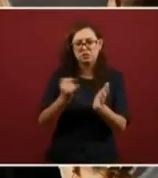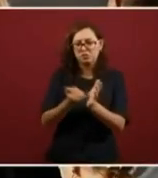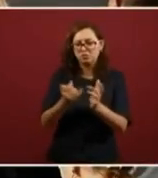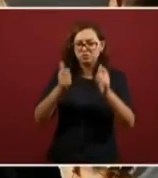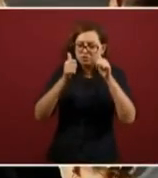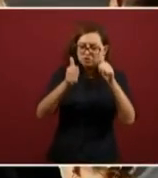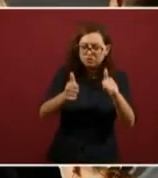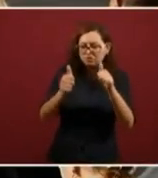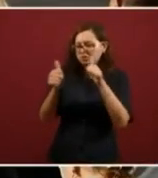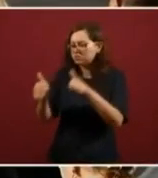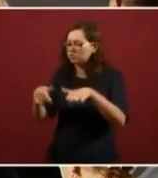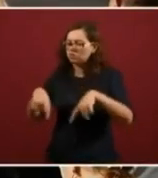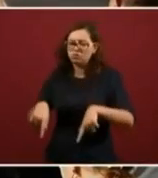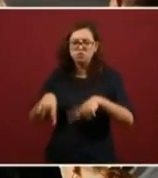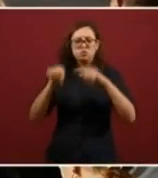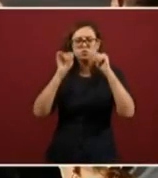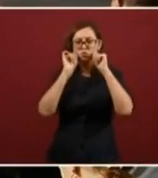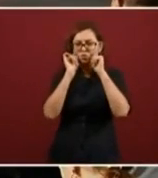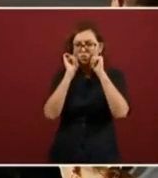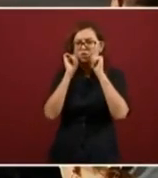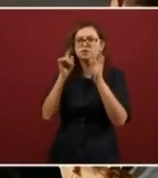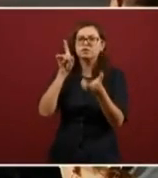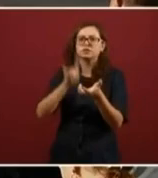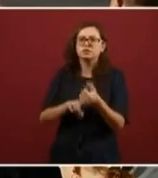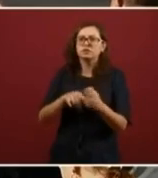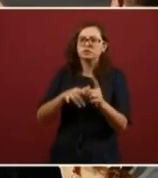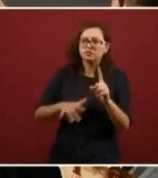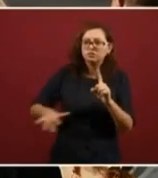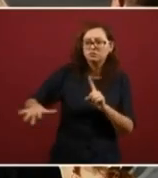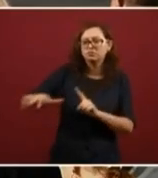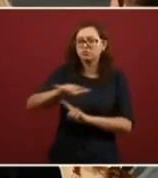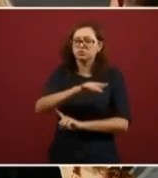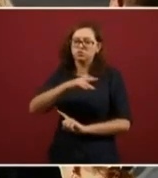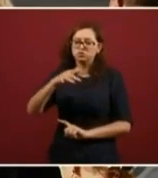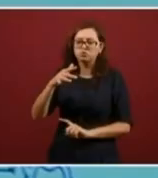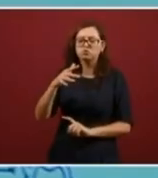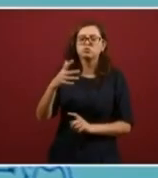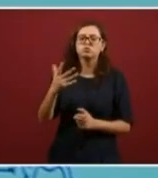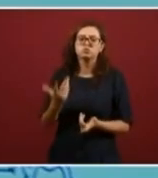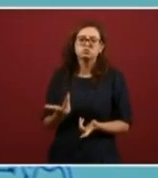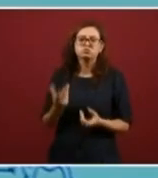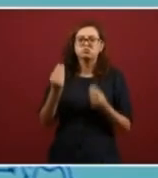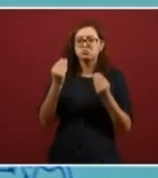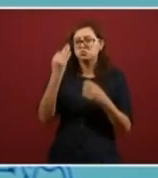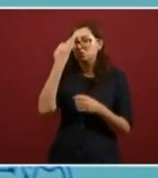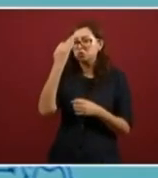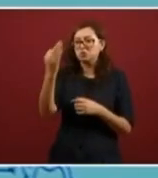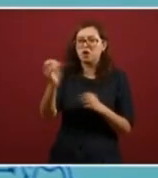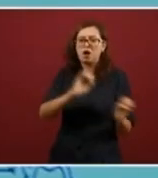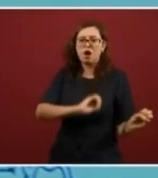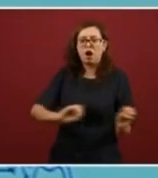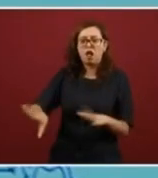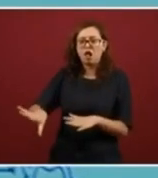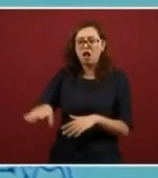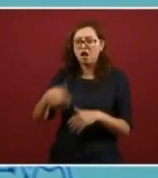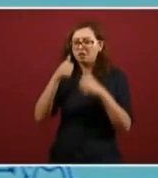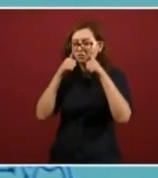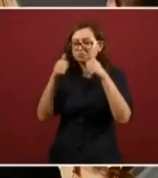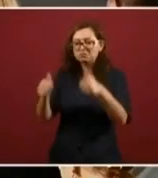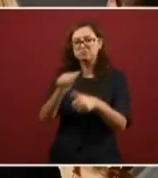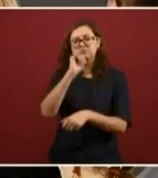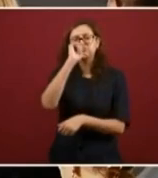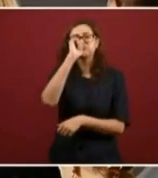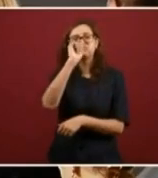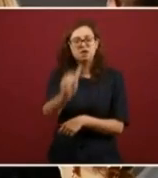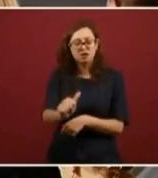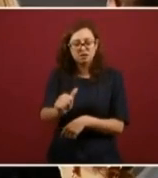las comunidades que en esta parte de propiedad social fue abandonada la productividad.